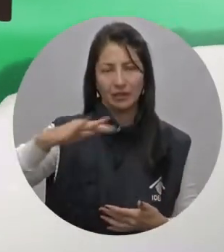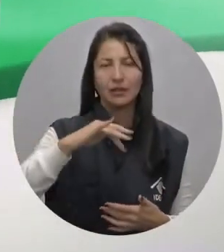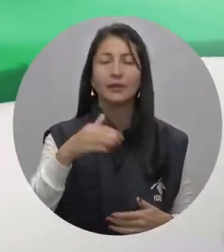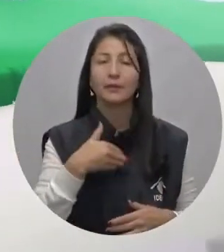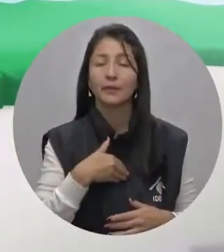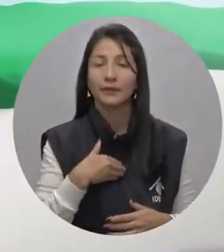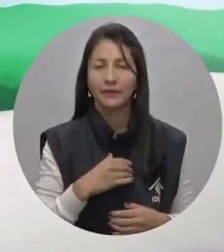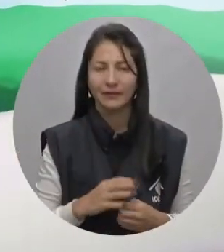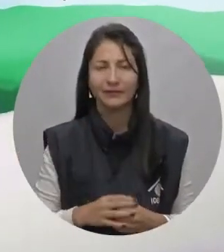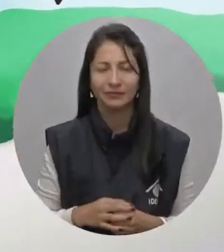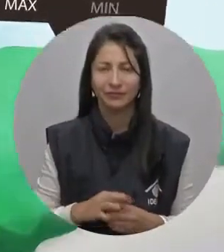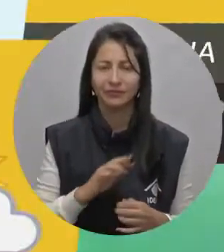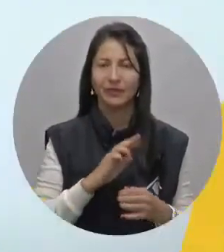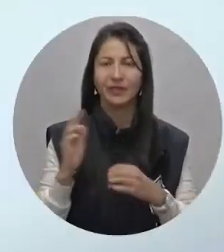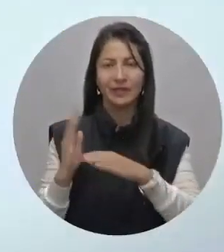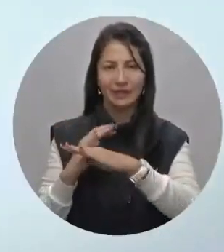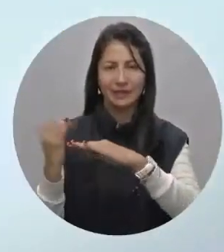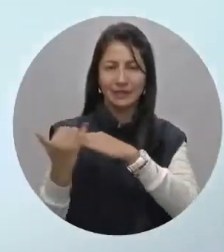Magdalena y Bolívar.